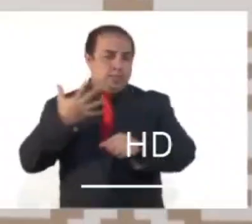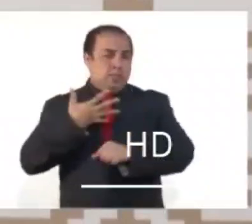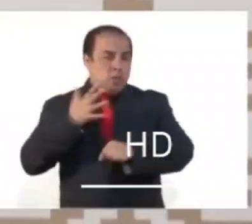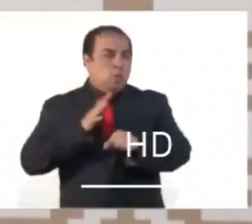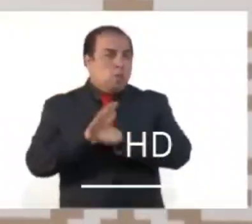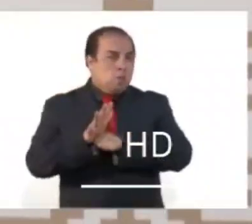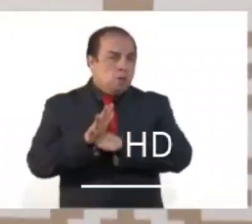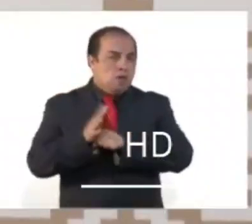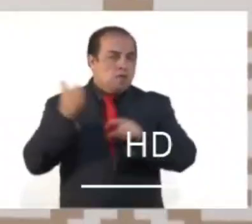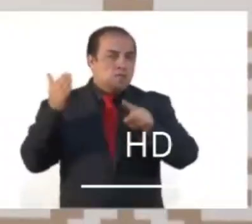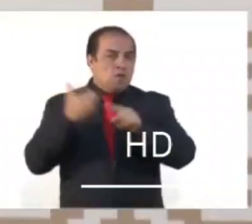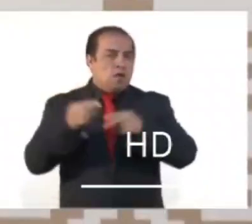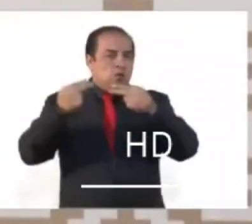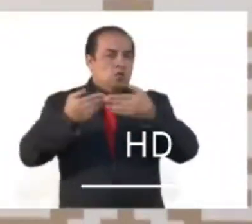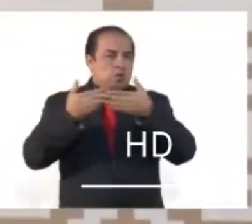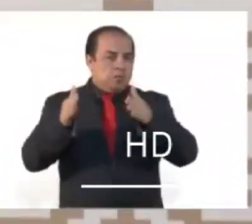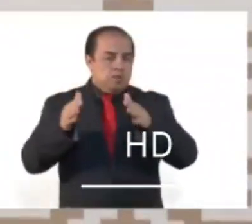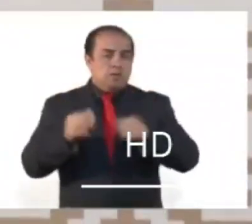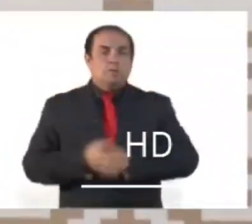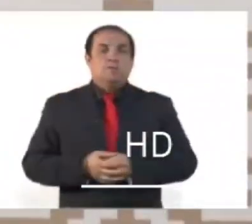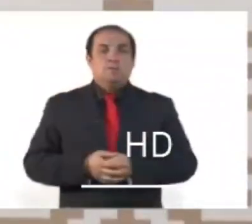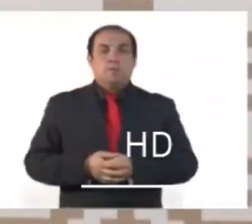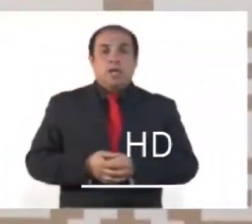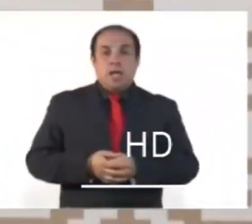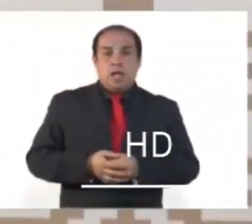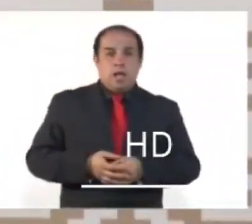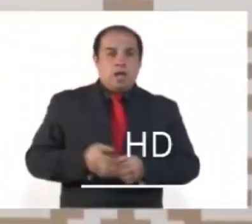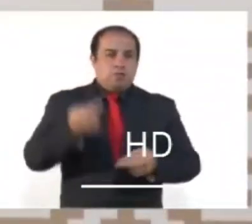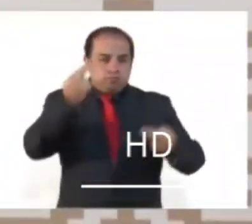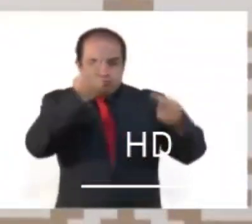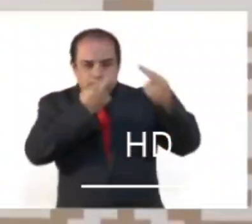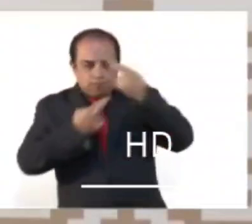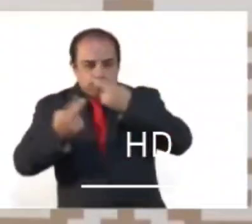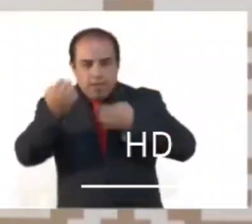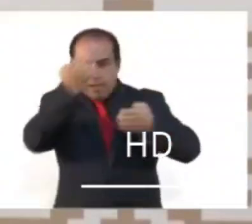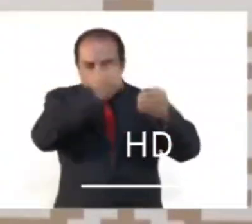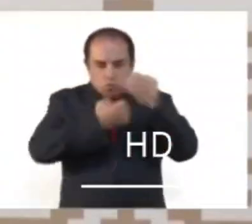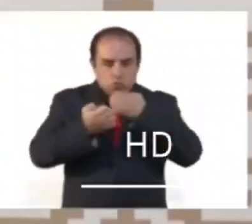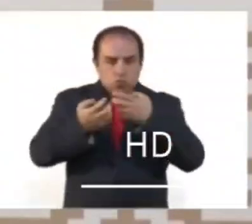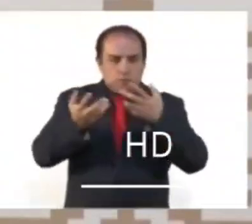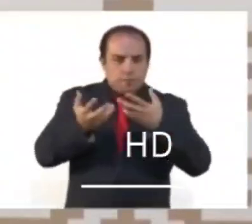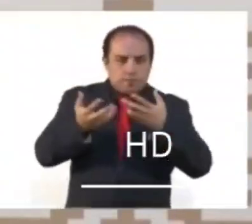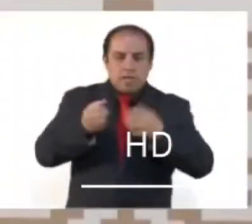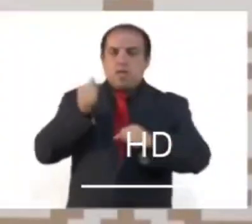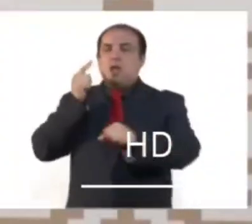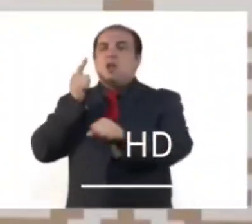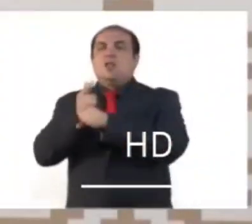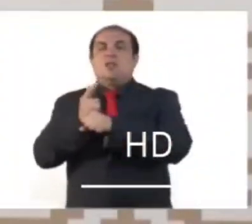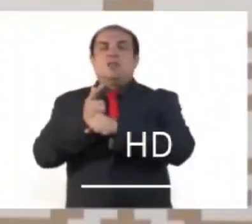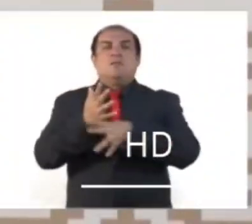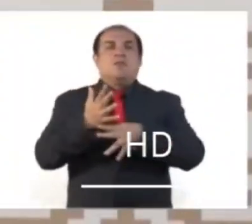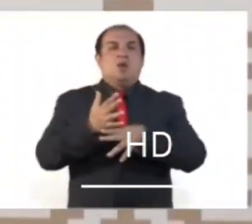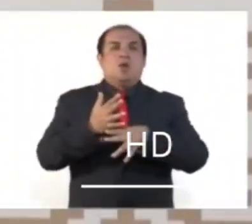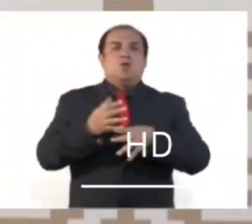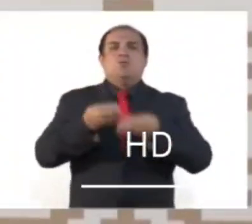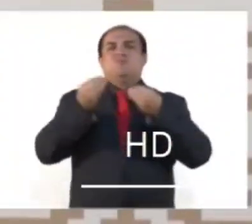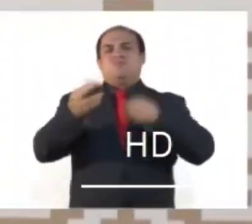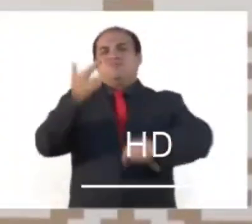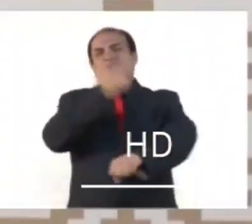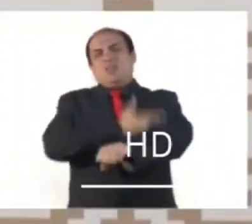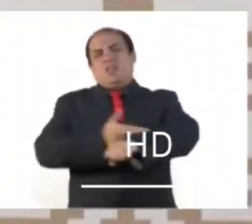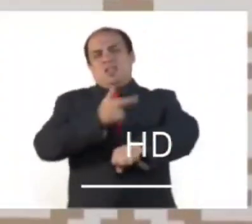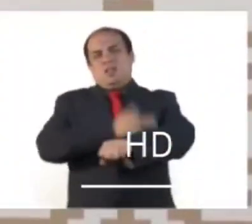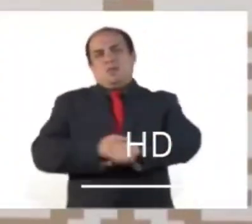teníamos para poder abrir negocios? Hicimos todo un análisis, un estudio, identificamos un elevado número de